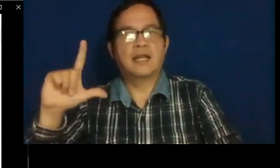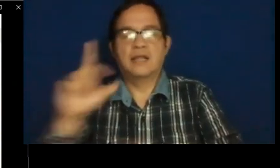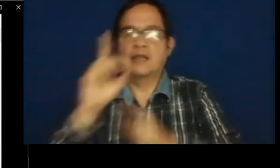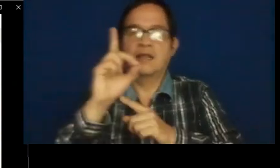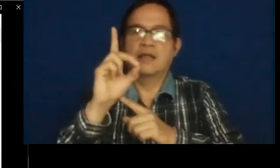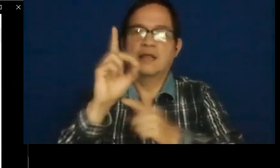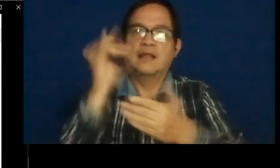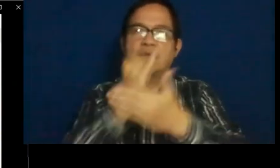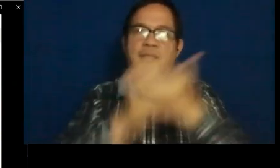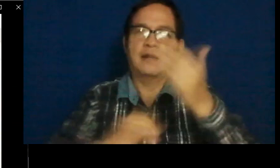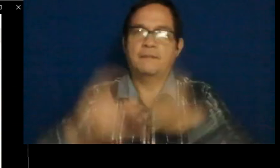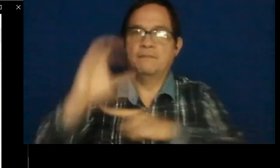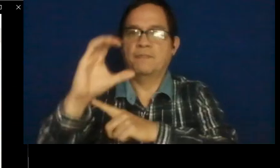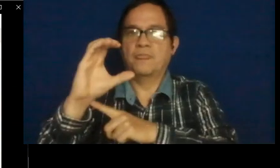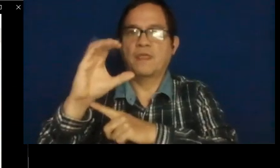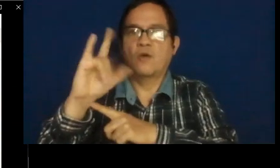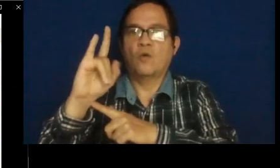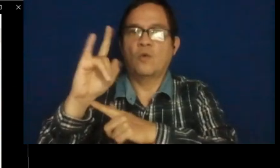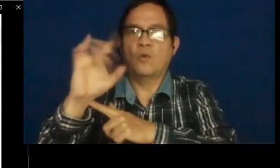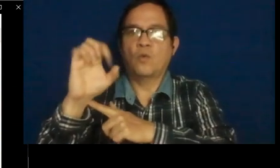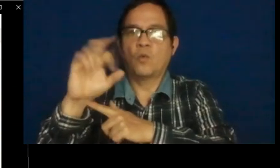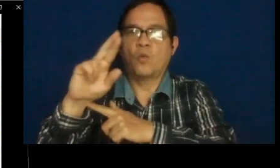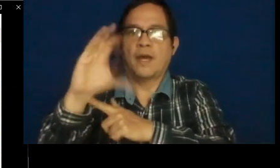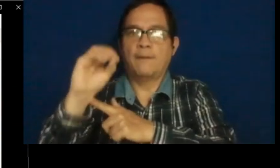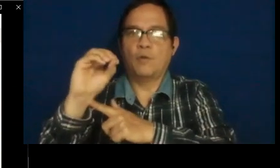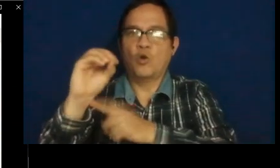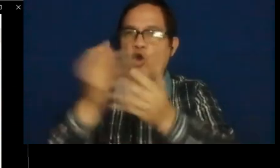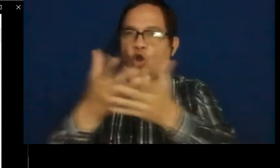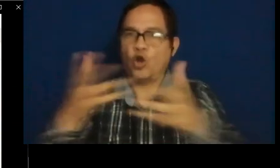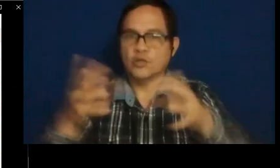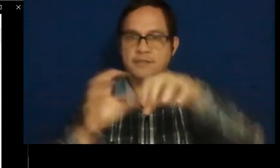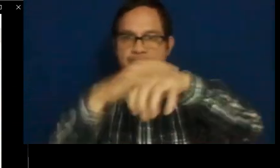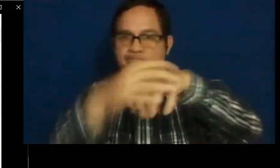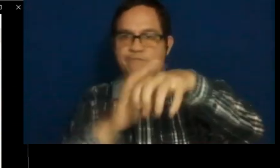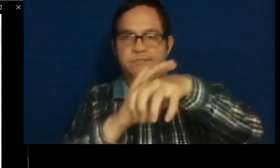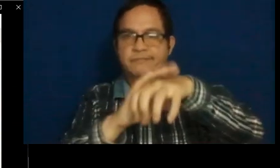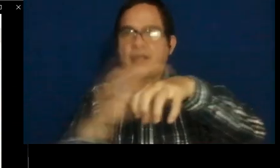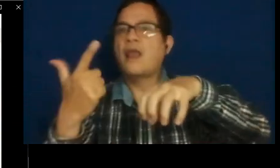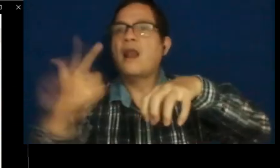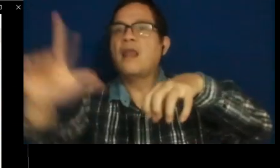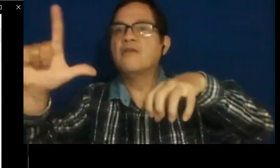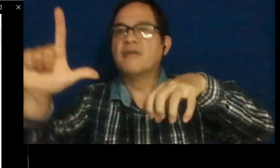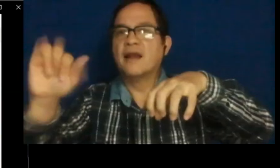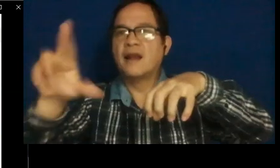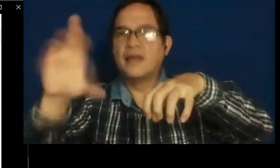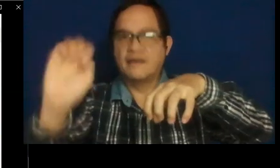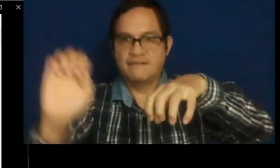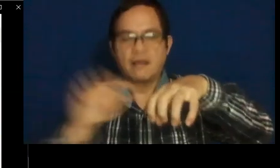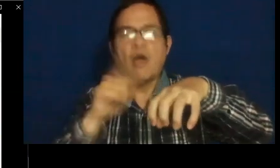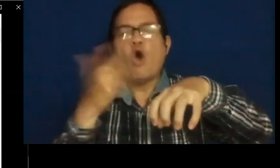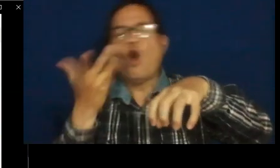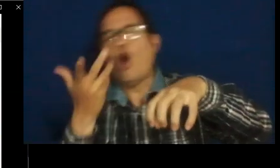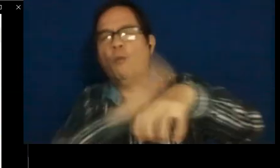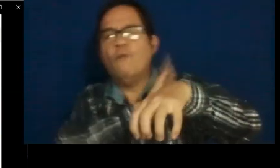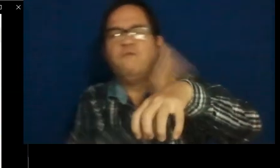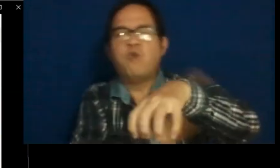libre. Vamos a entender qué es un diagrama de cuerpo libre, cómo se dibuja, cómo se entienden las fuerzas que interactúan allí y teniendo claro